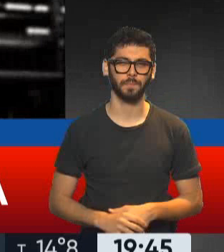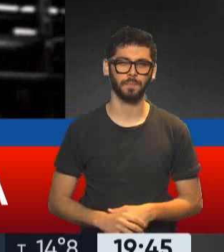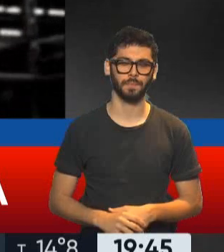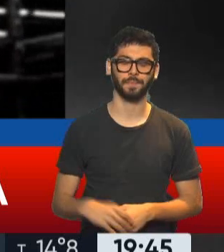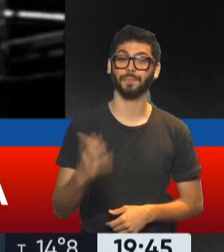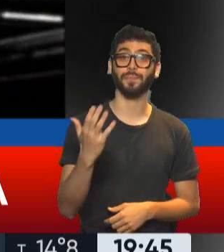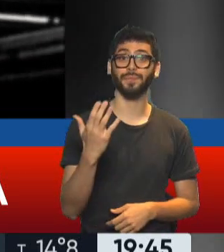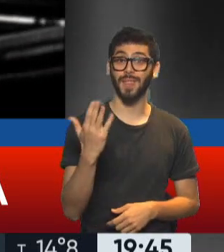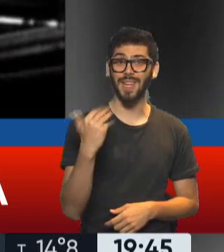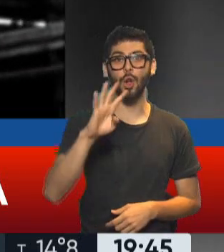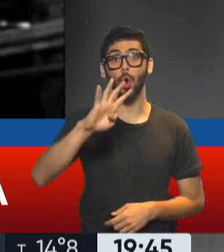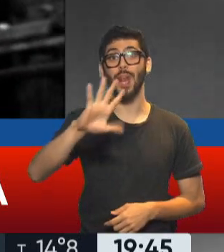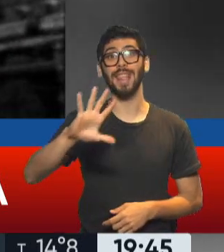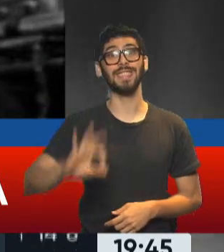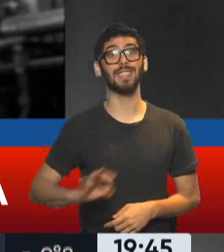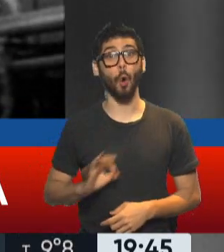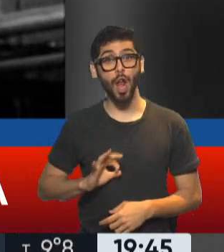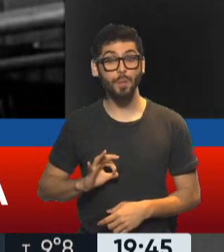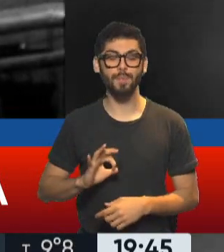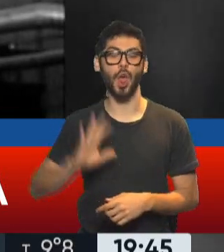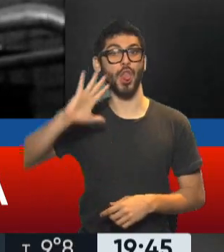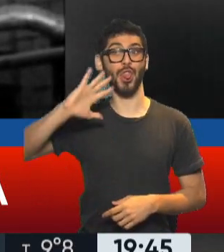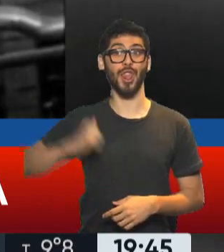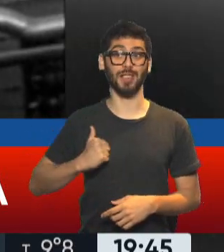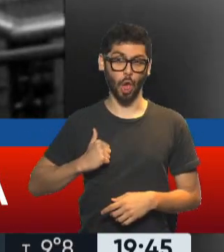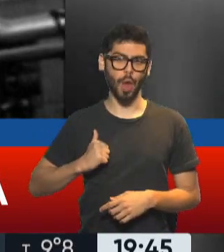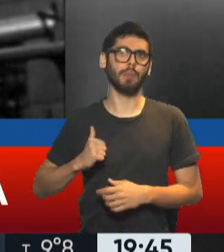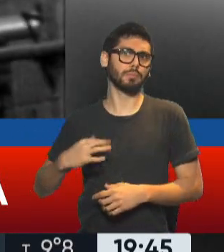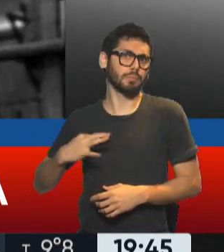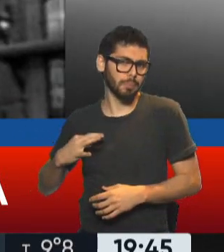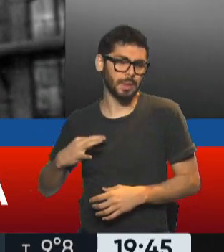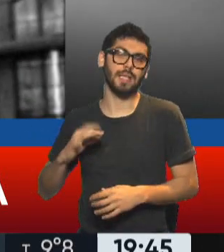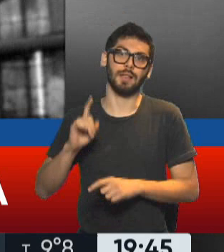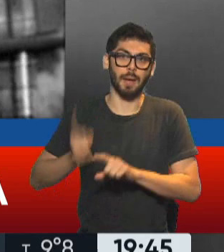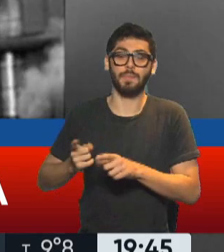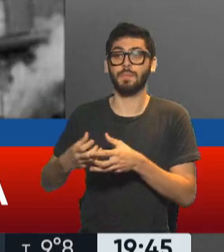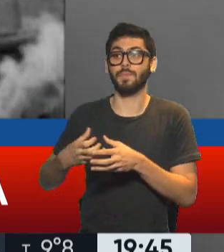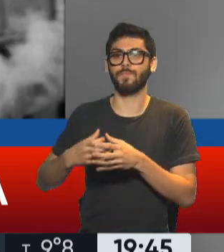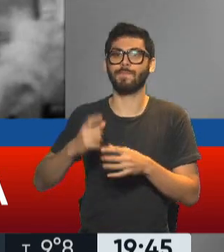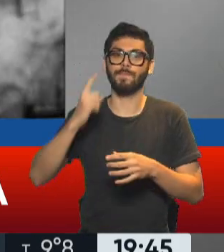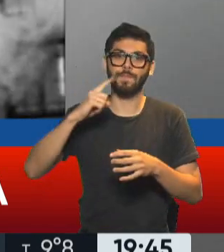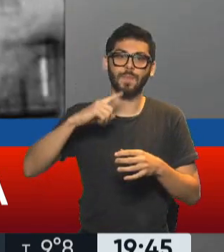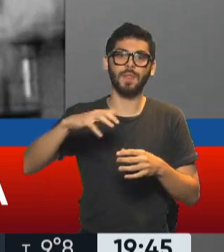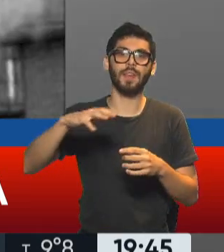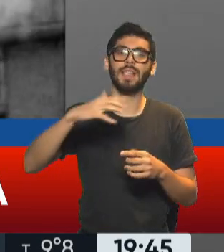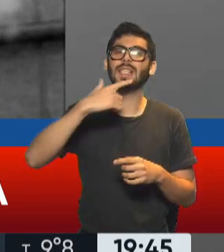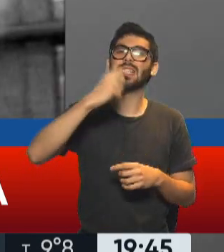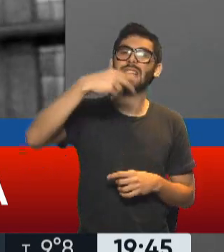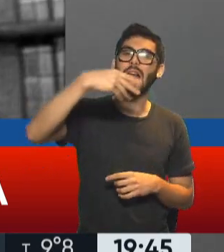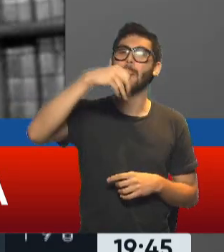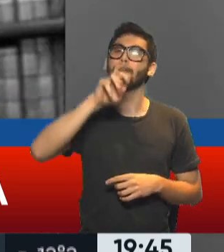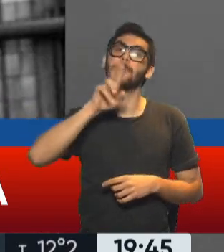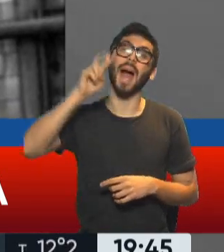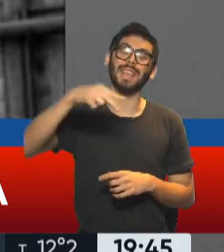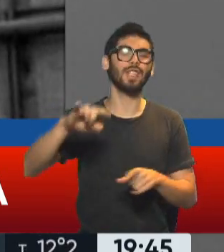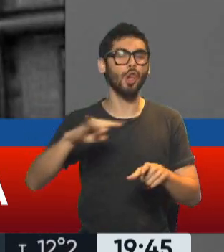Hace 45 años, la dictadura cívico-militar provocaba un apagón en Libertador General San Martín, en